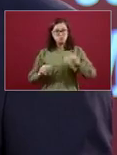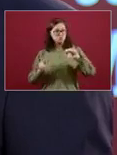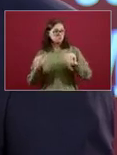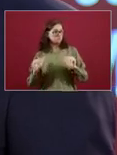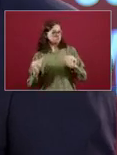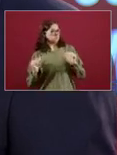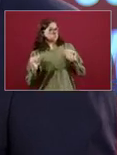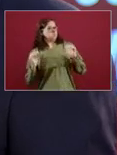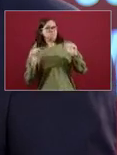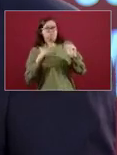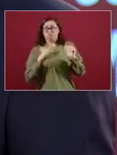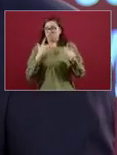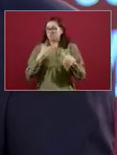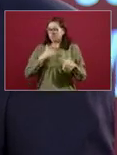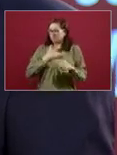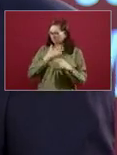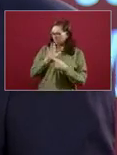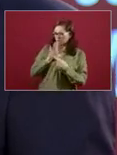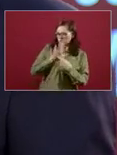también,